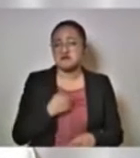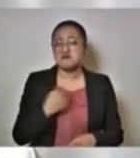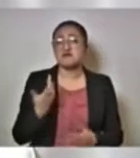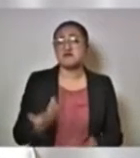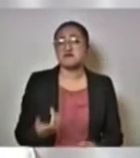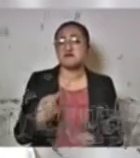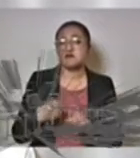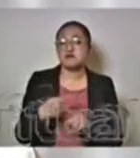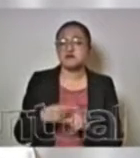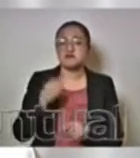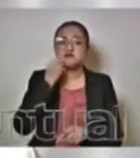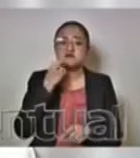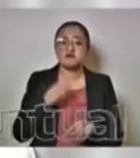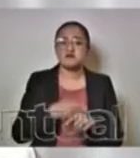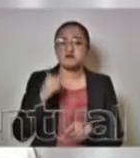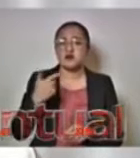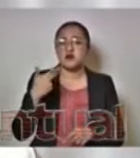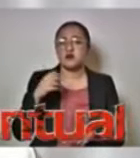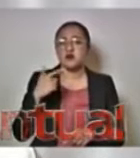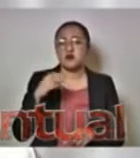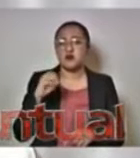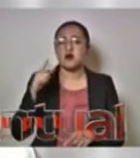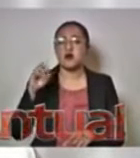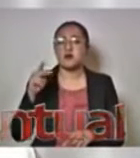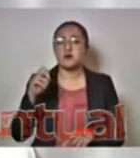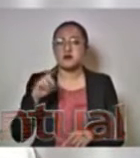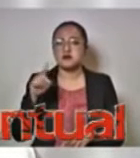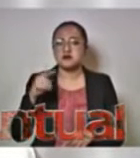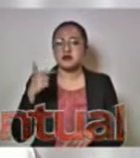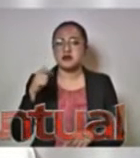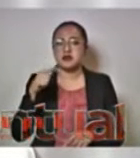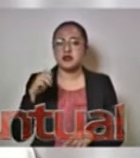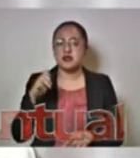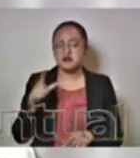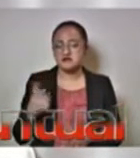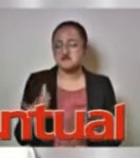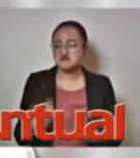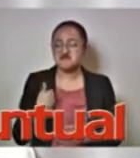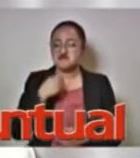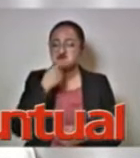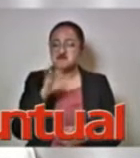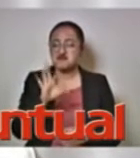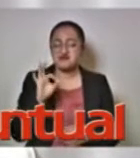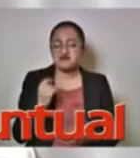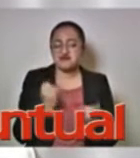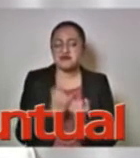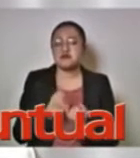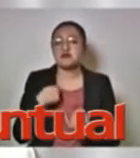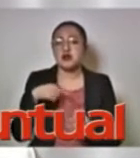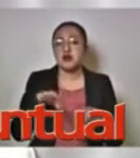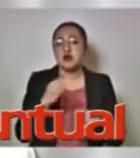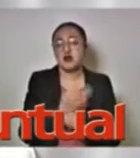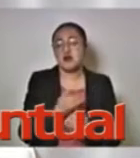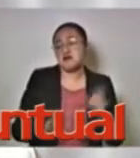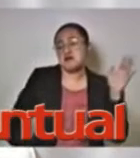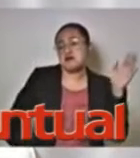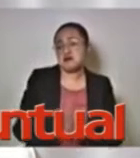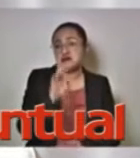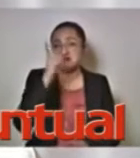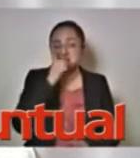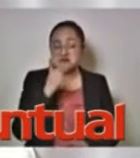su secretario lópez gatell para tomar decisiones entonces la curva que del que ya que él habla